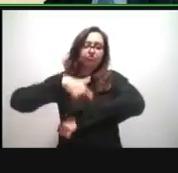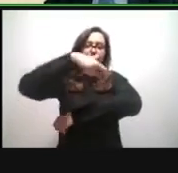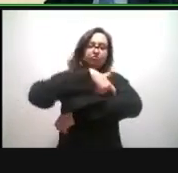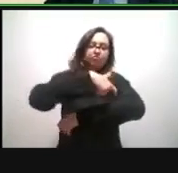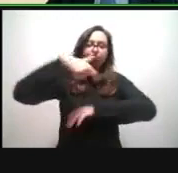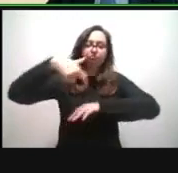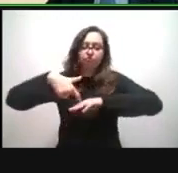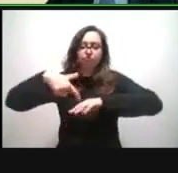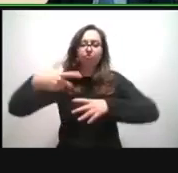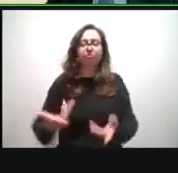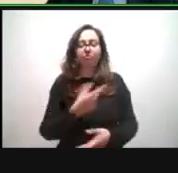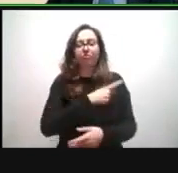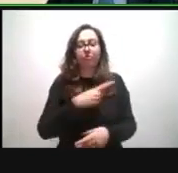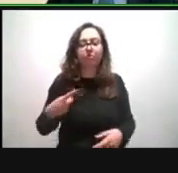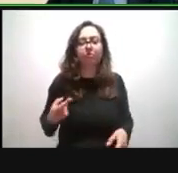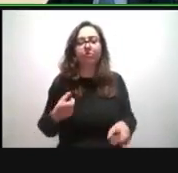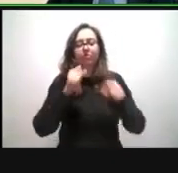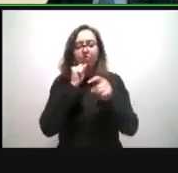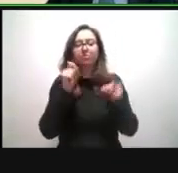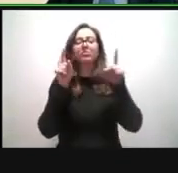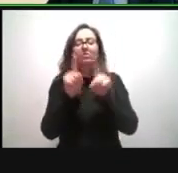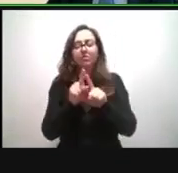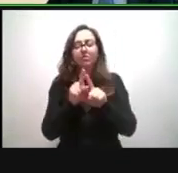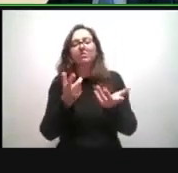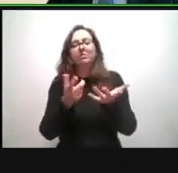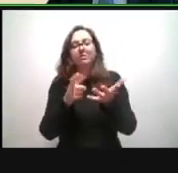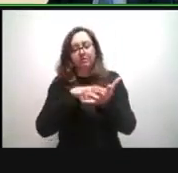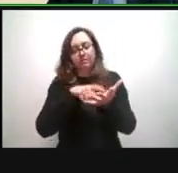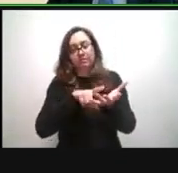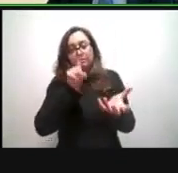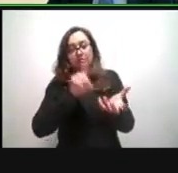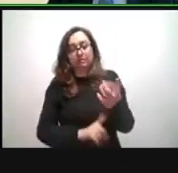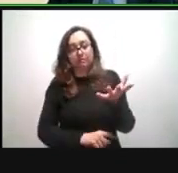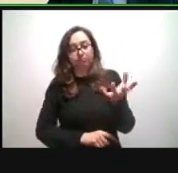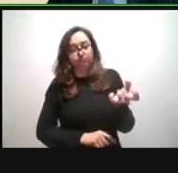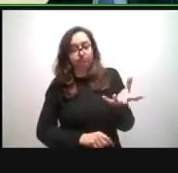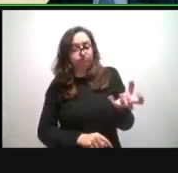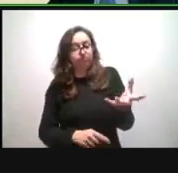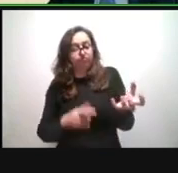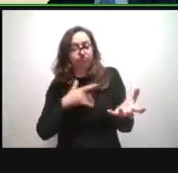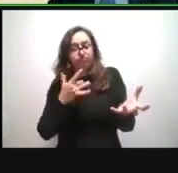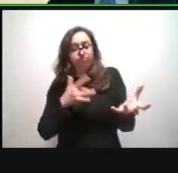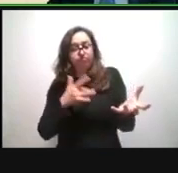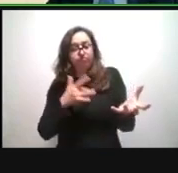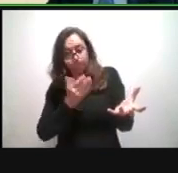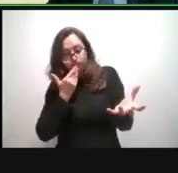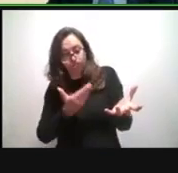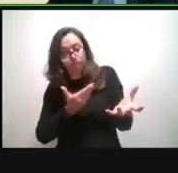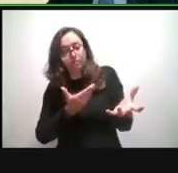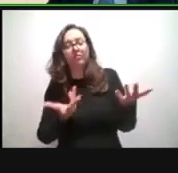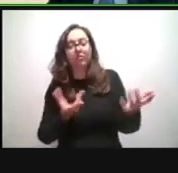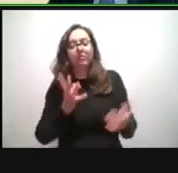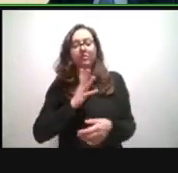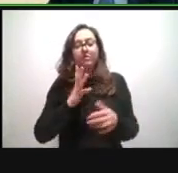los vasos y de los nervios para tener buena circulación y sensibilidad. Aquí tenemos un paciente con una fractura importante